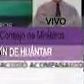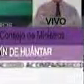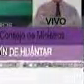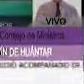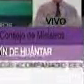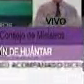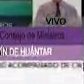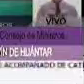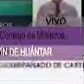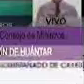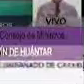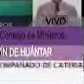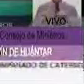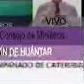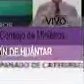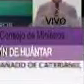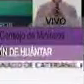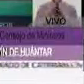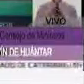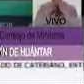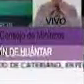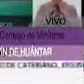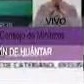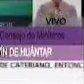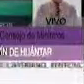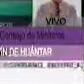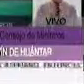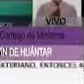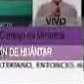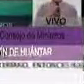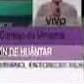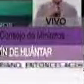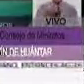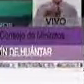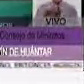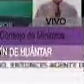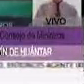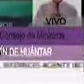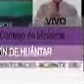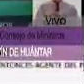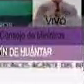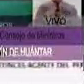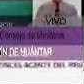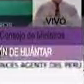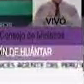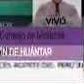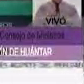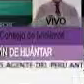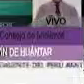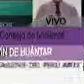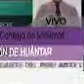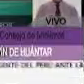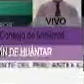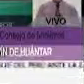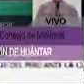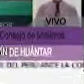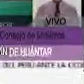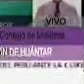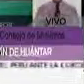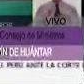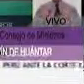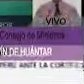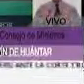partidos en este escenario para informarles de lo que veníamos haciendo y de las coordinaciones que estábamos realizando para poder